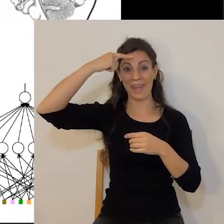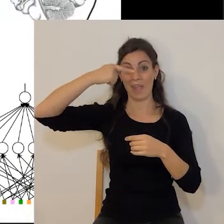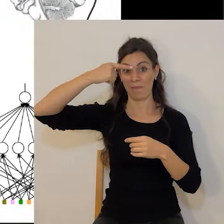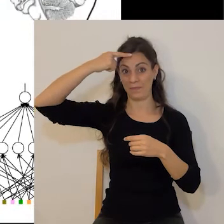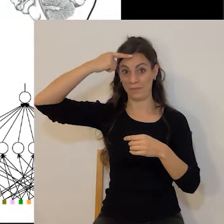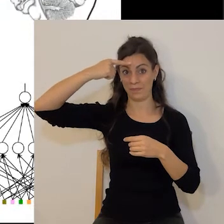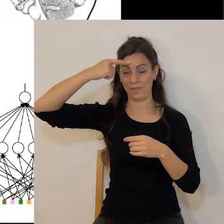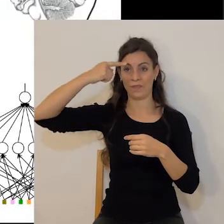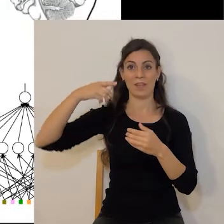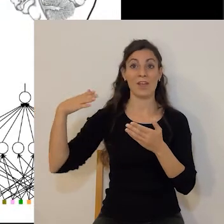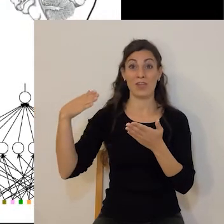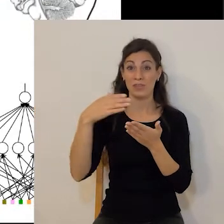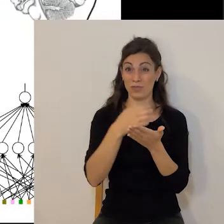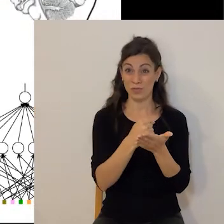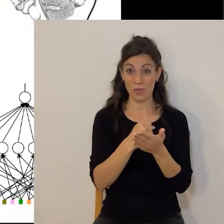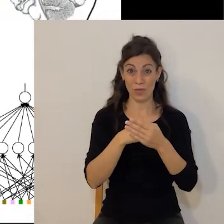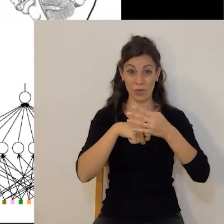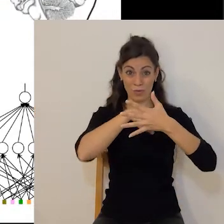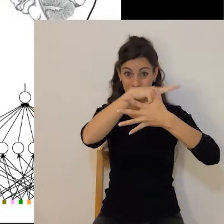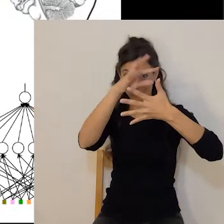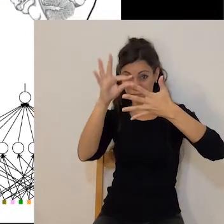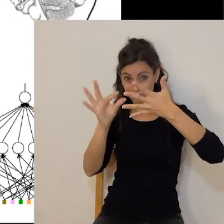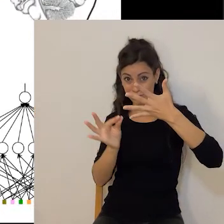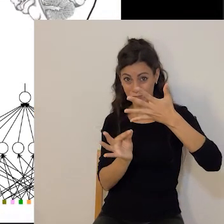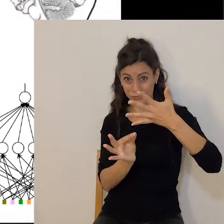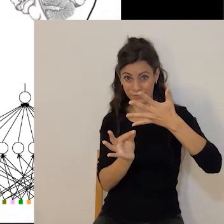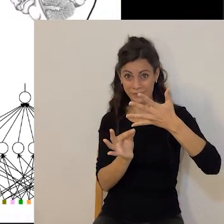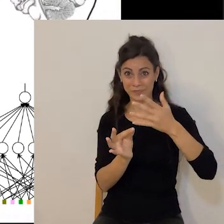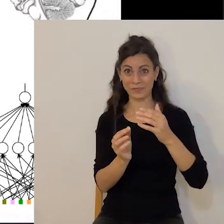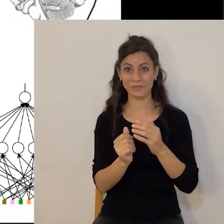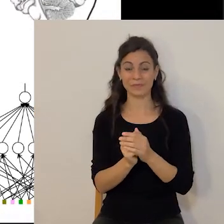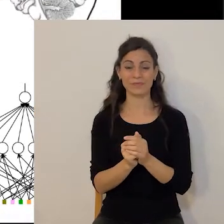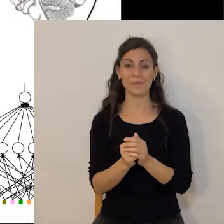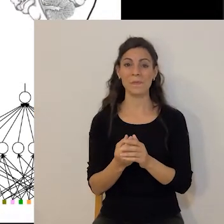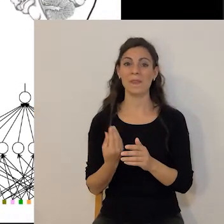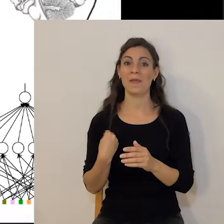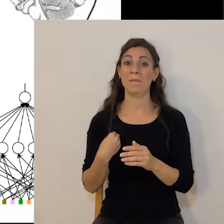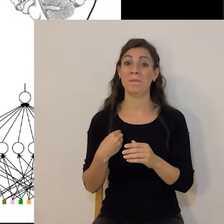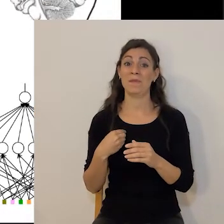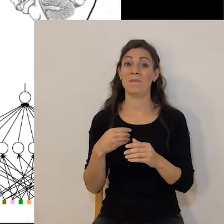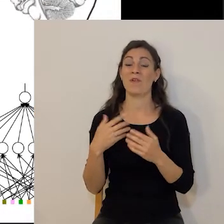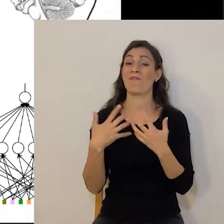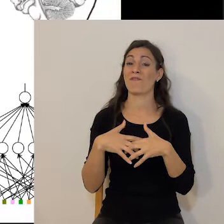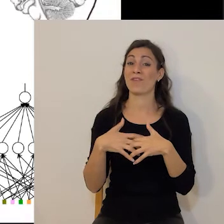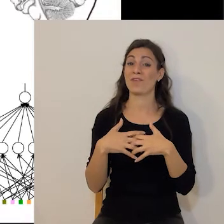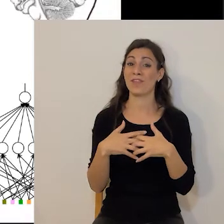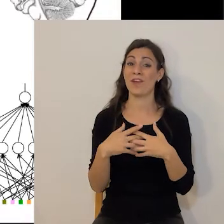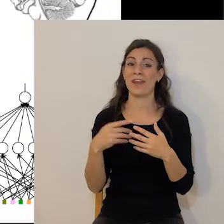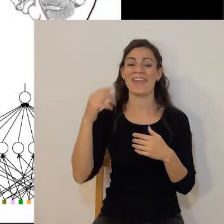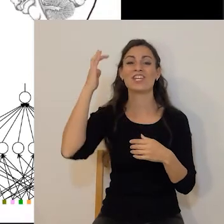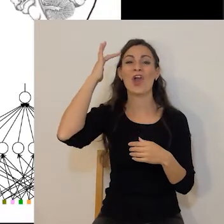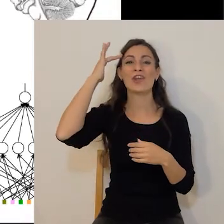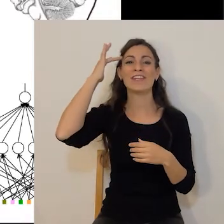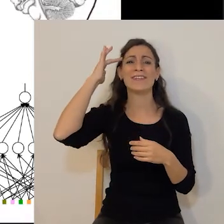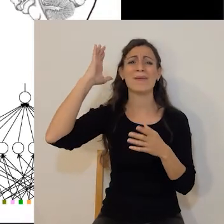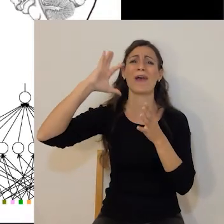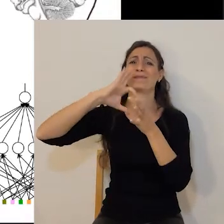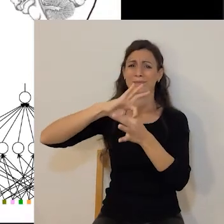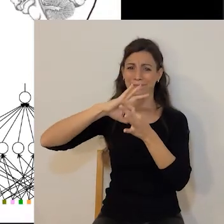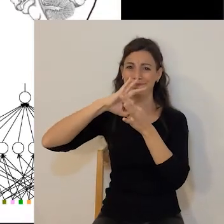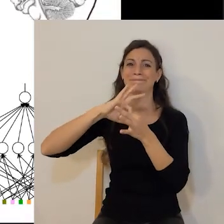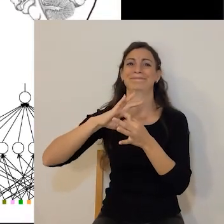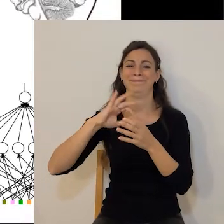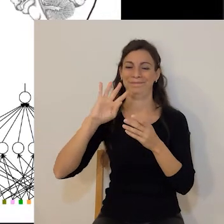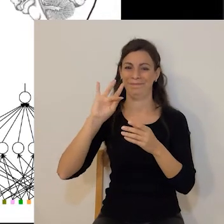orquesta. Todo esto implican funciones con componentes cognitivos, claro que sí,